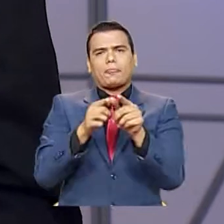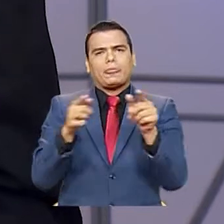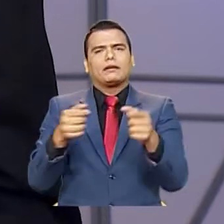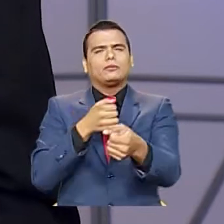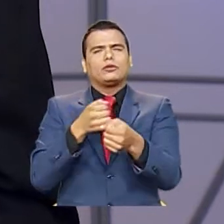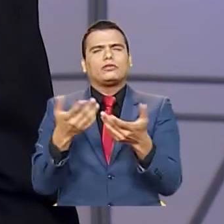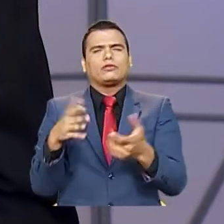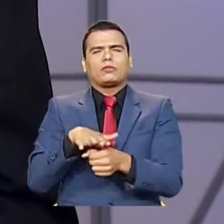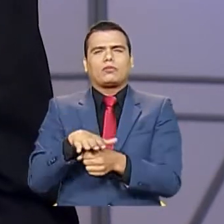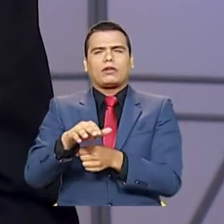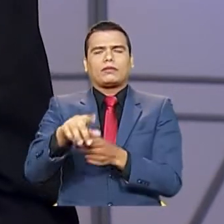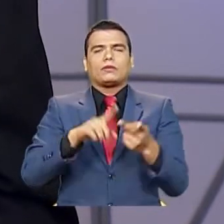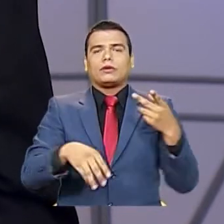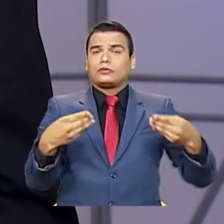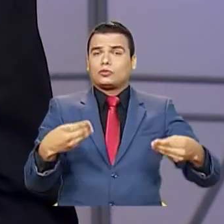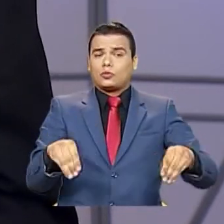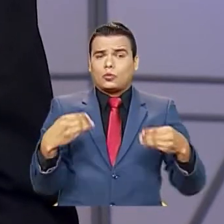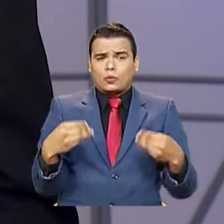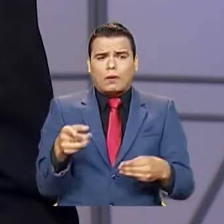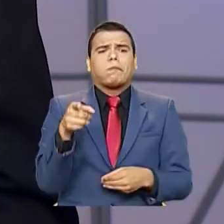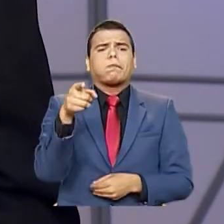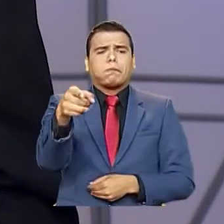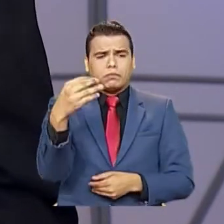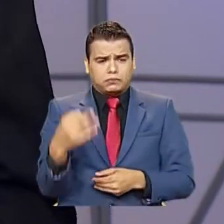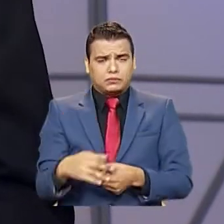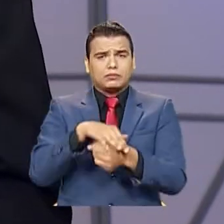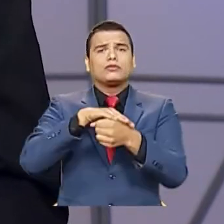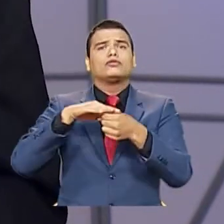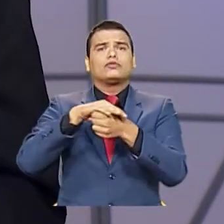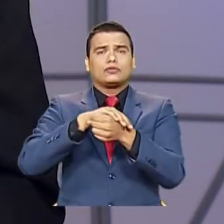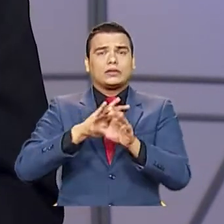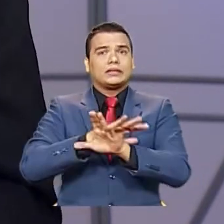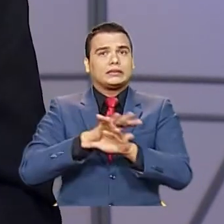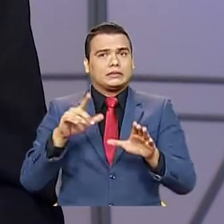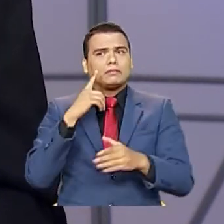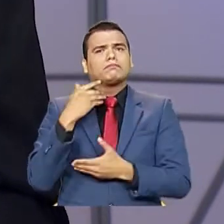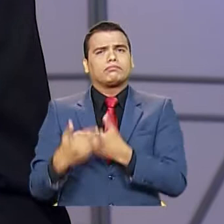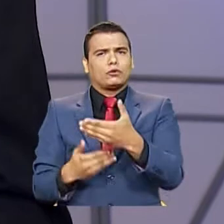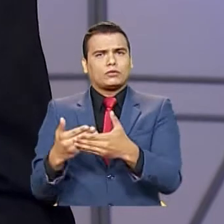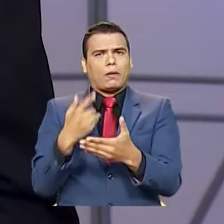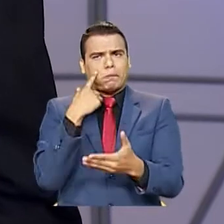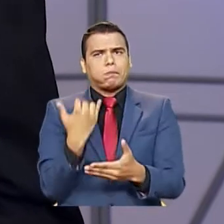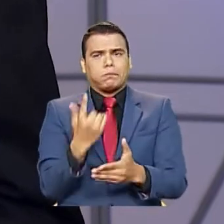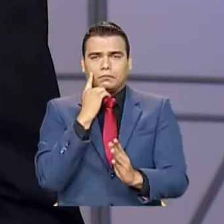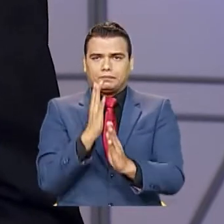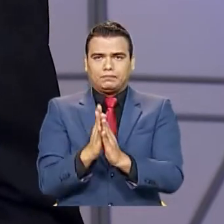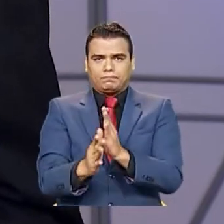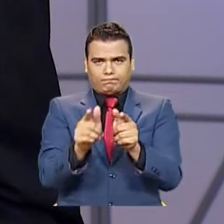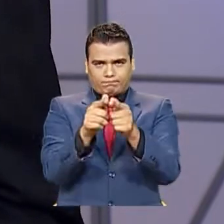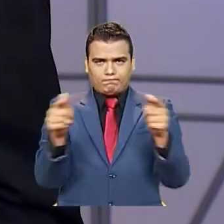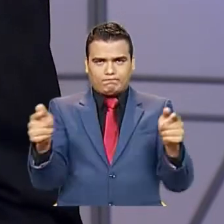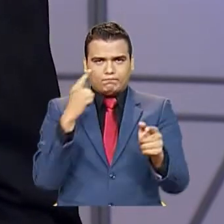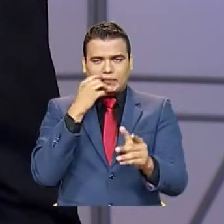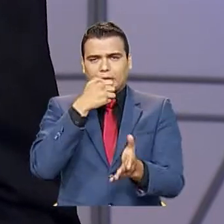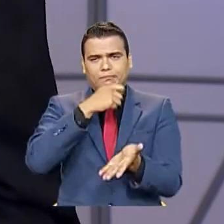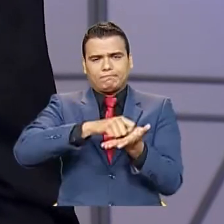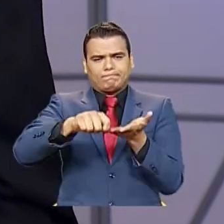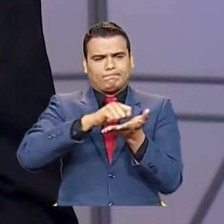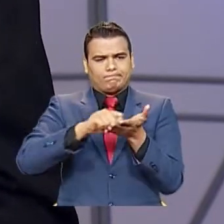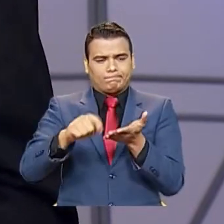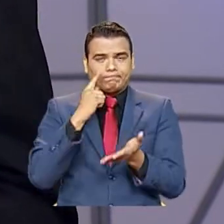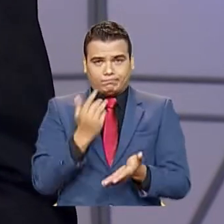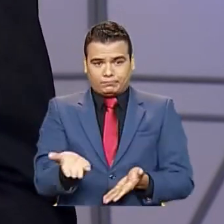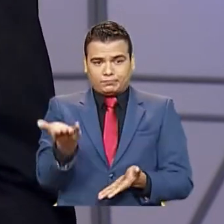en buenaventura y tuluá en donde se registran hechos que están en desarrollo vamos con gustavo andrés gonzález bueno nuestros gustavo